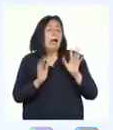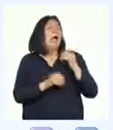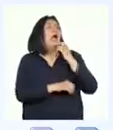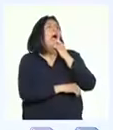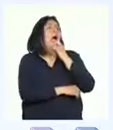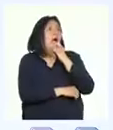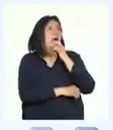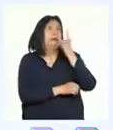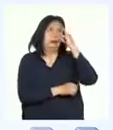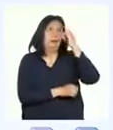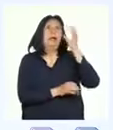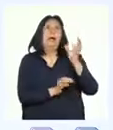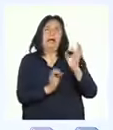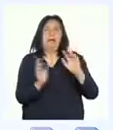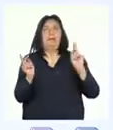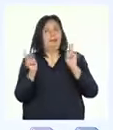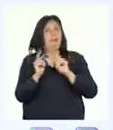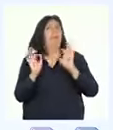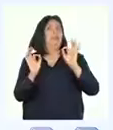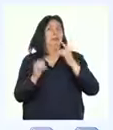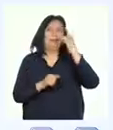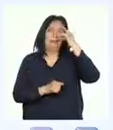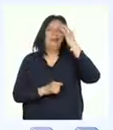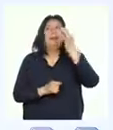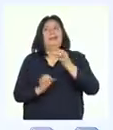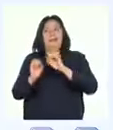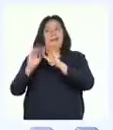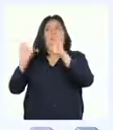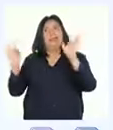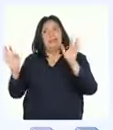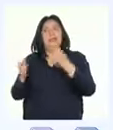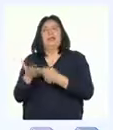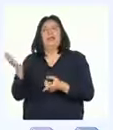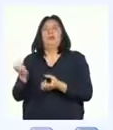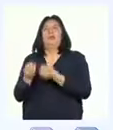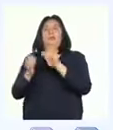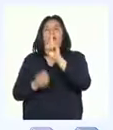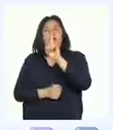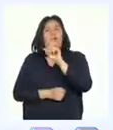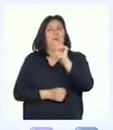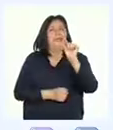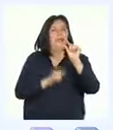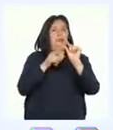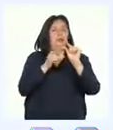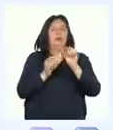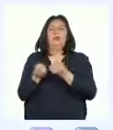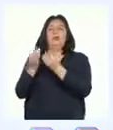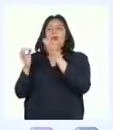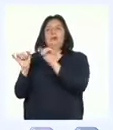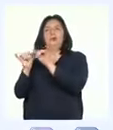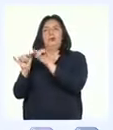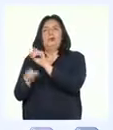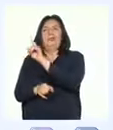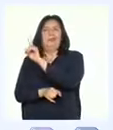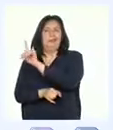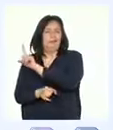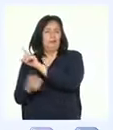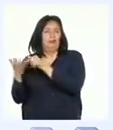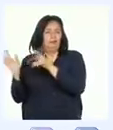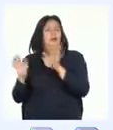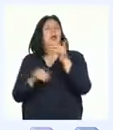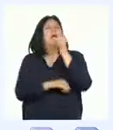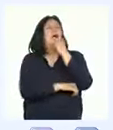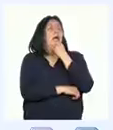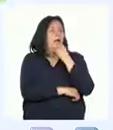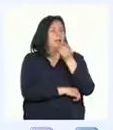sí creo que quedó claro qué es un galón y qué cantidad representa en litros. Muy bien, entonces